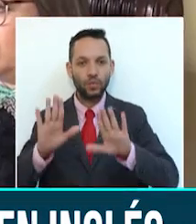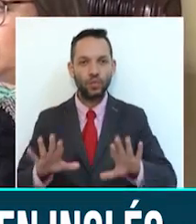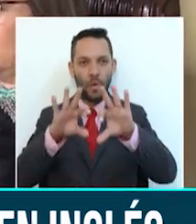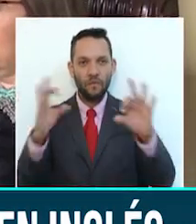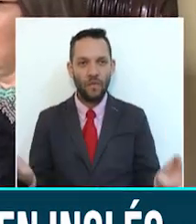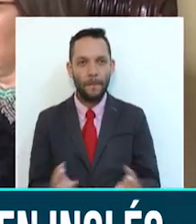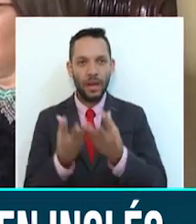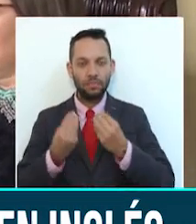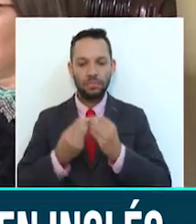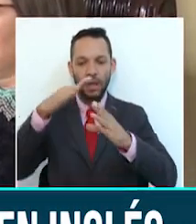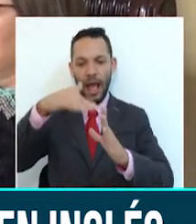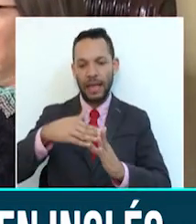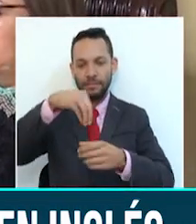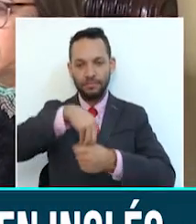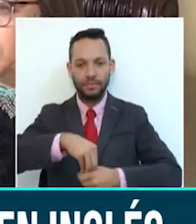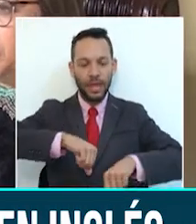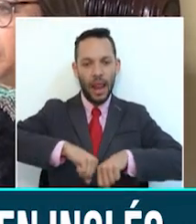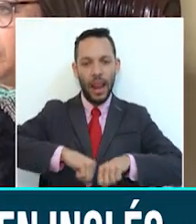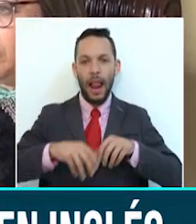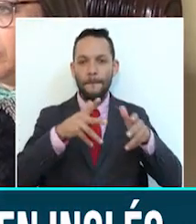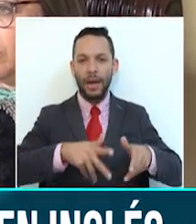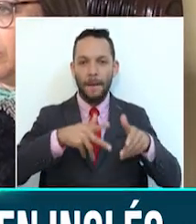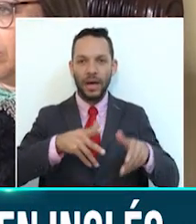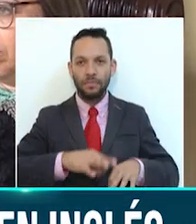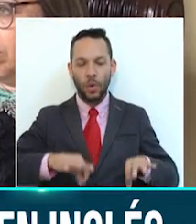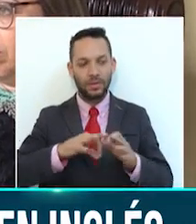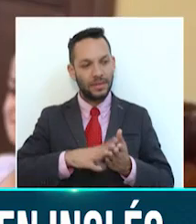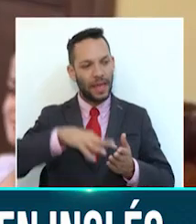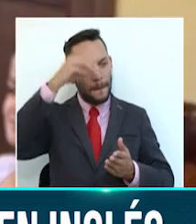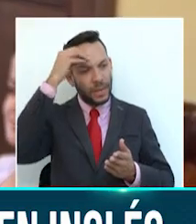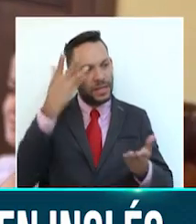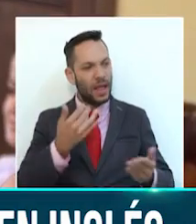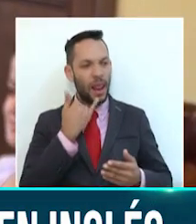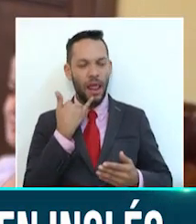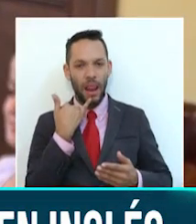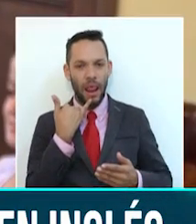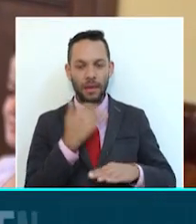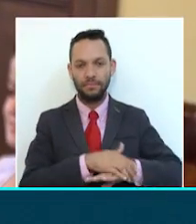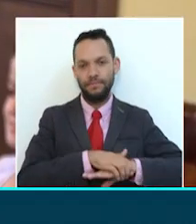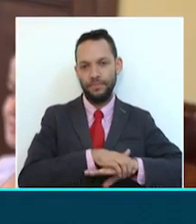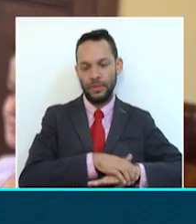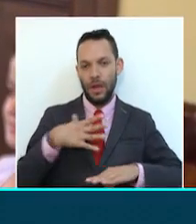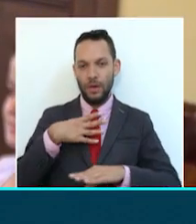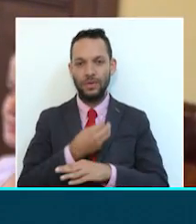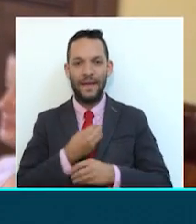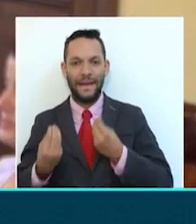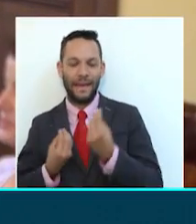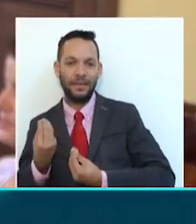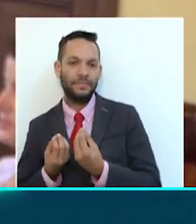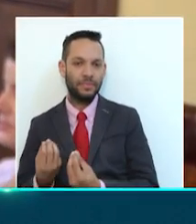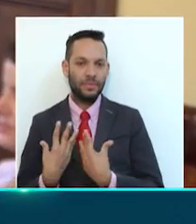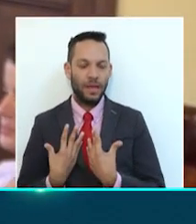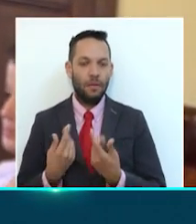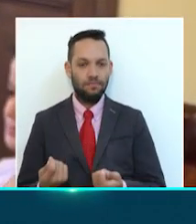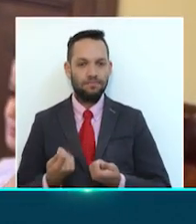donde se les dictará el curso intensivo de la lengua y la metodología de enseñanza. Nosotros fuimos acreedores a esta inmersión gracias a la realización de